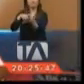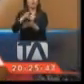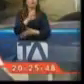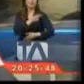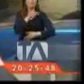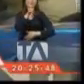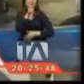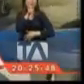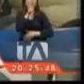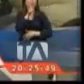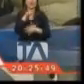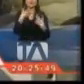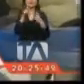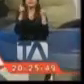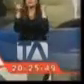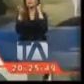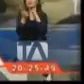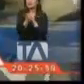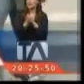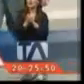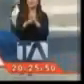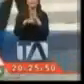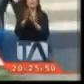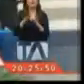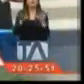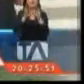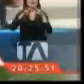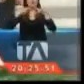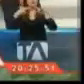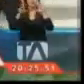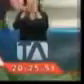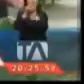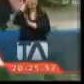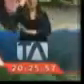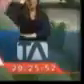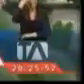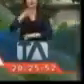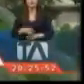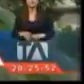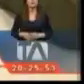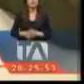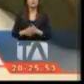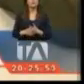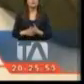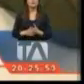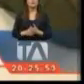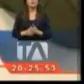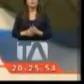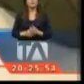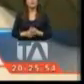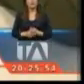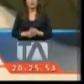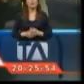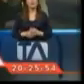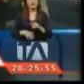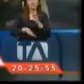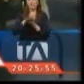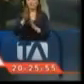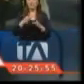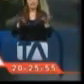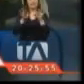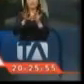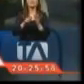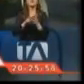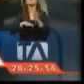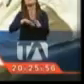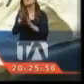universidades privadas, este es uno de los cambios que destacan de la reforma a la Ley de Educación Superior. Pero no el más importante, para ellos el